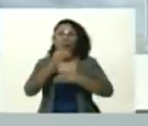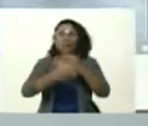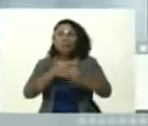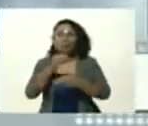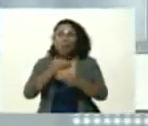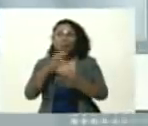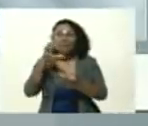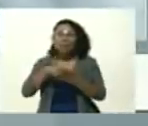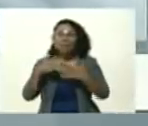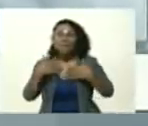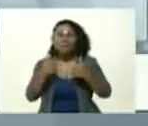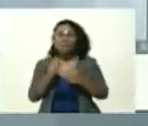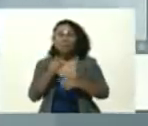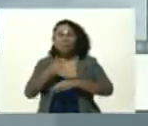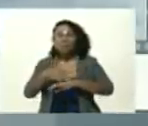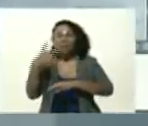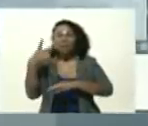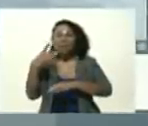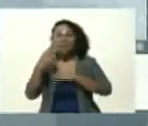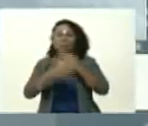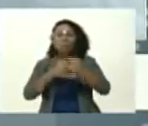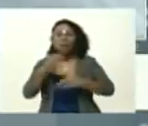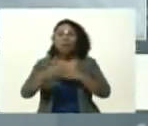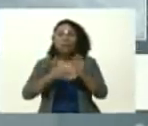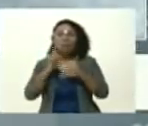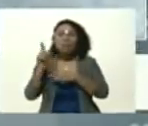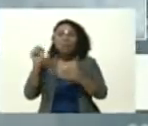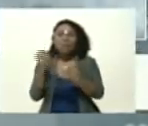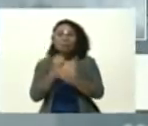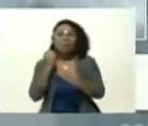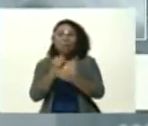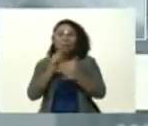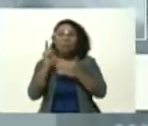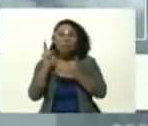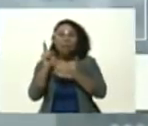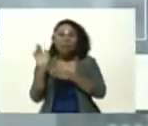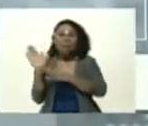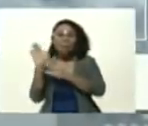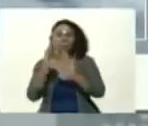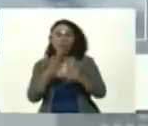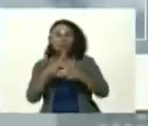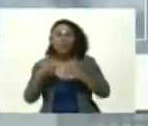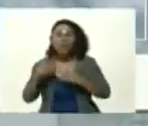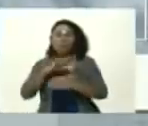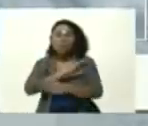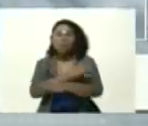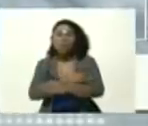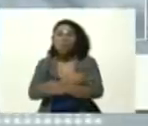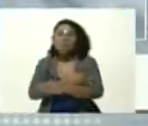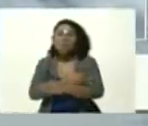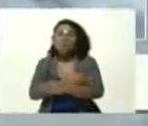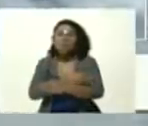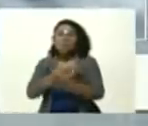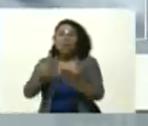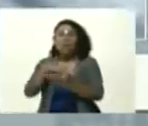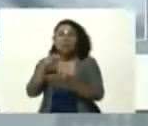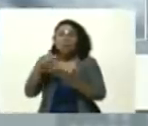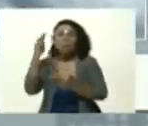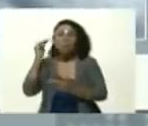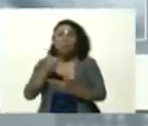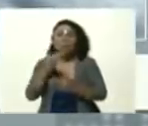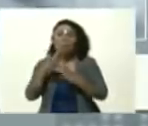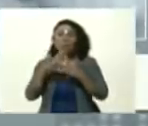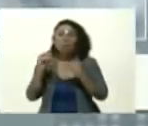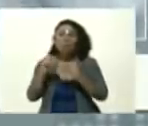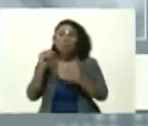el estado de salud un poco delicada y hemos hecho esos traslados de ahí, apoyando con toda la fuerza la nacional bolivariana, con